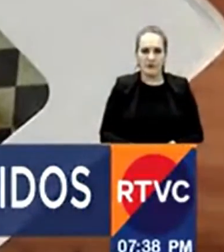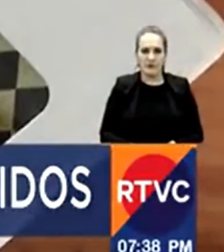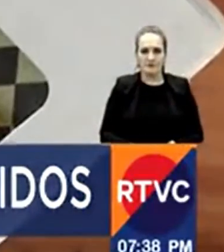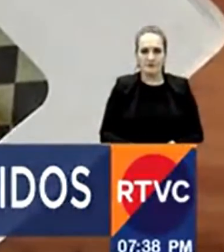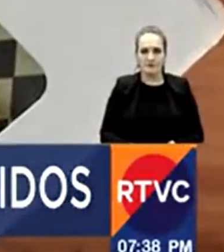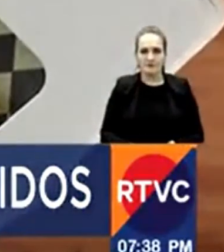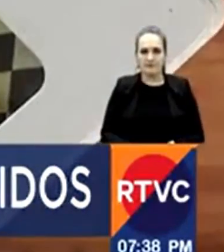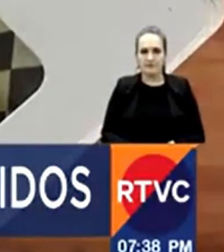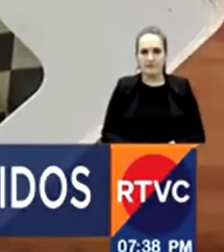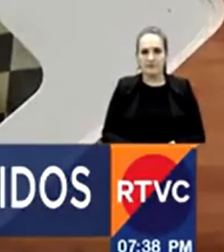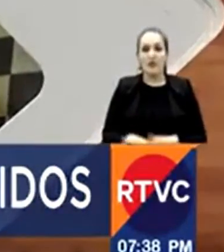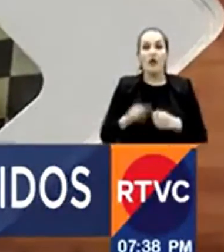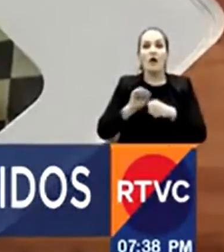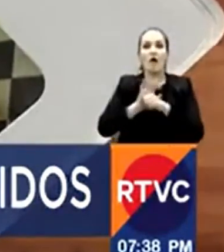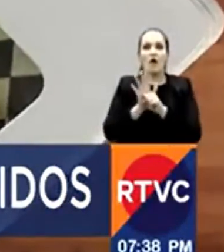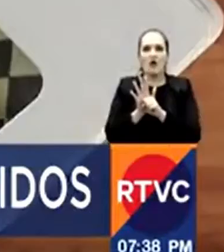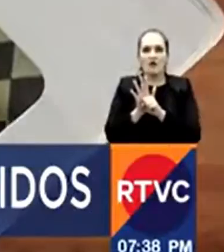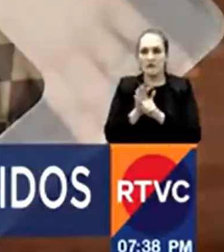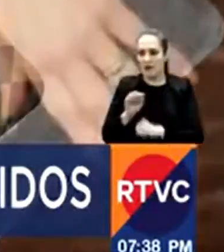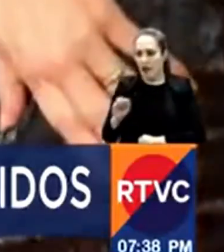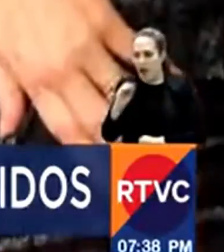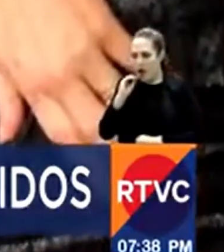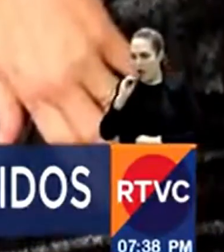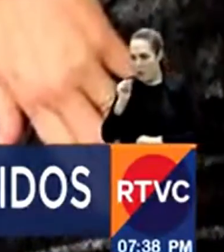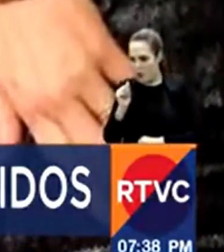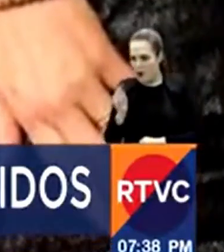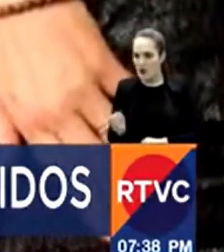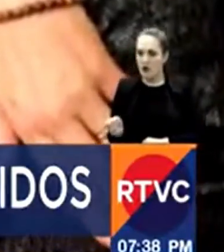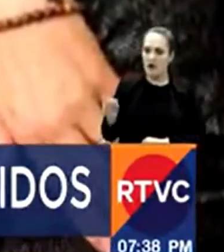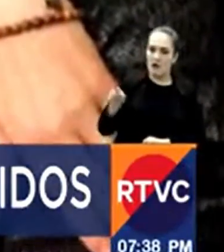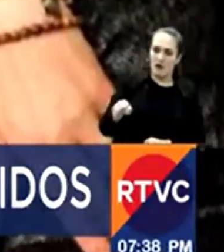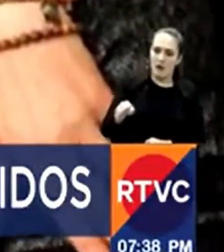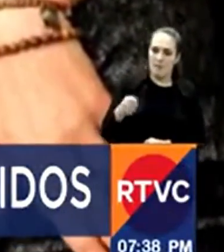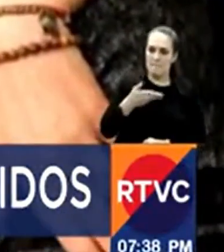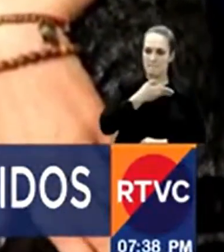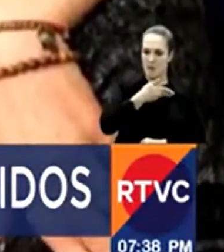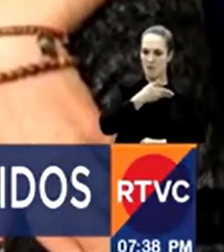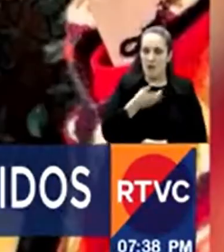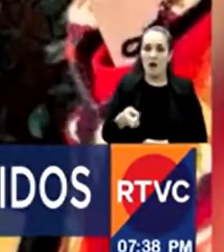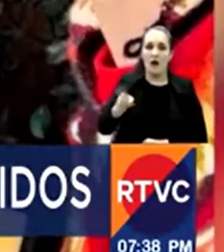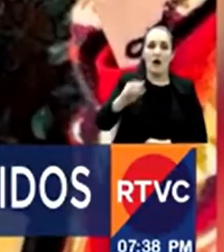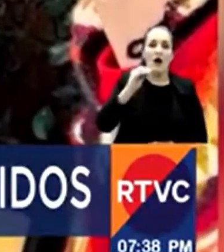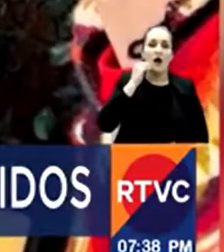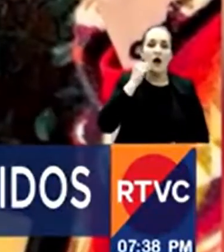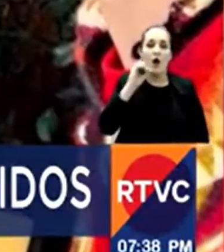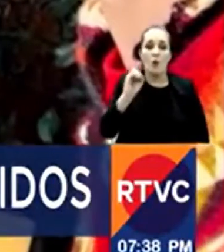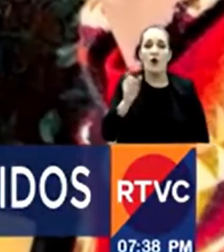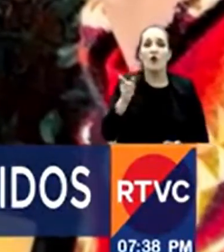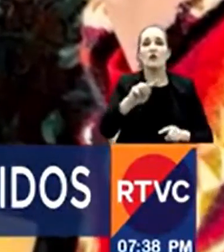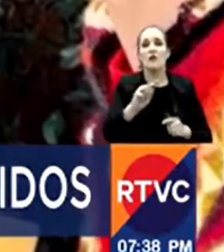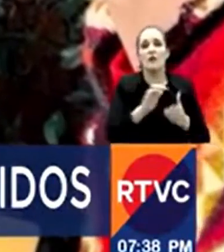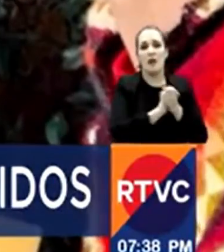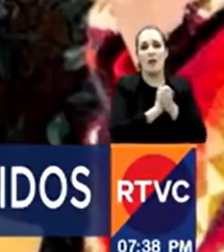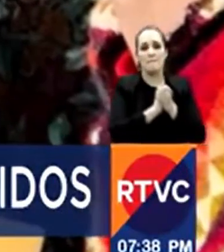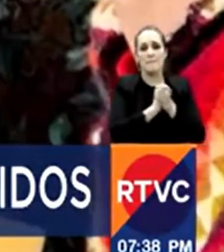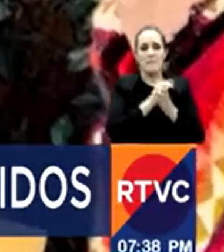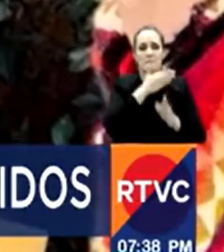Pero el coronavirus no se detenía y le arrebató a otros 2 seres queridos, a su abuelo y a su mejor amigo.